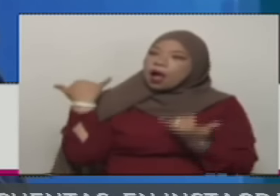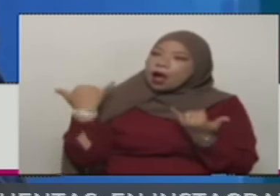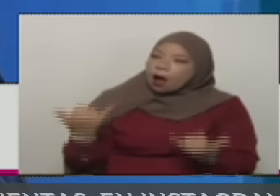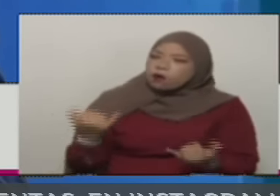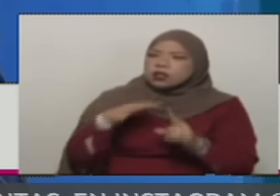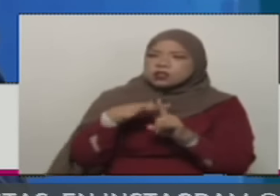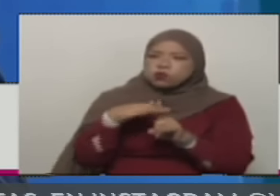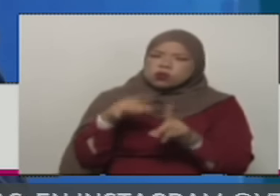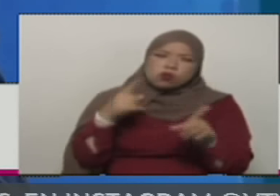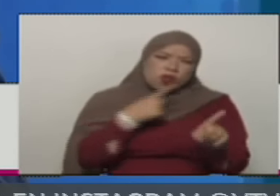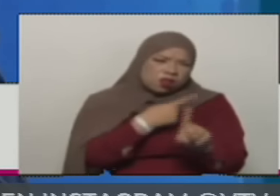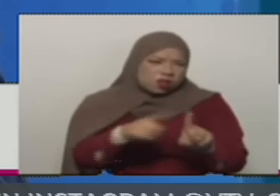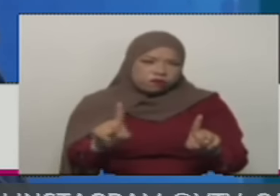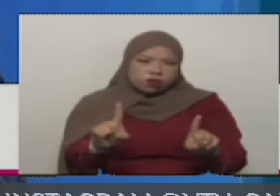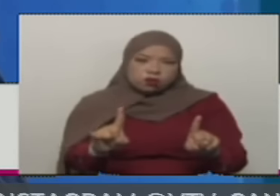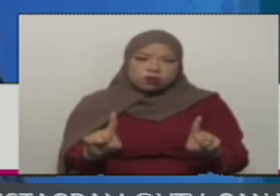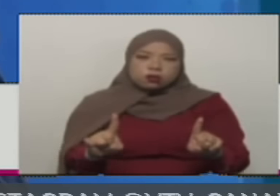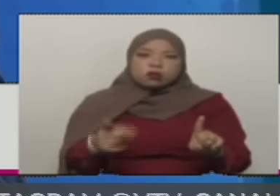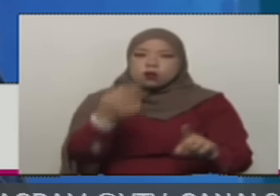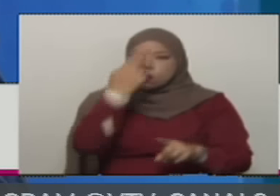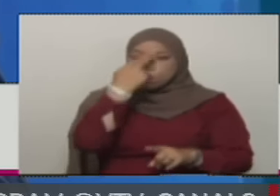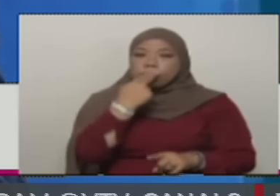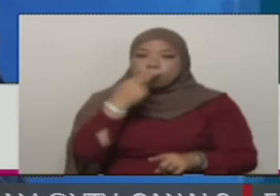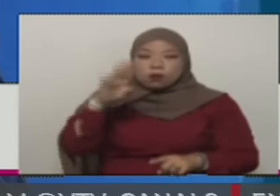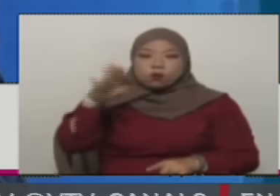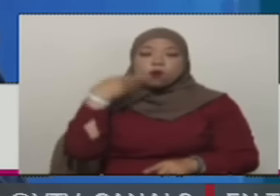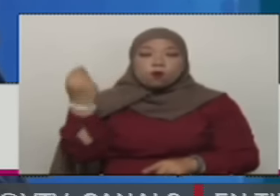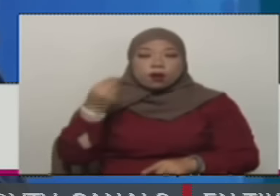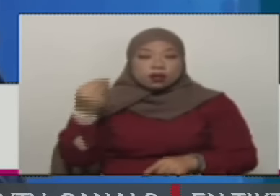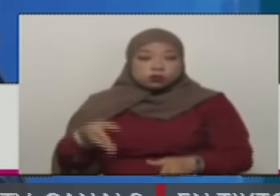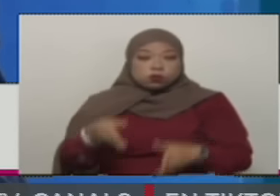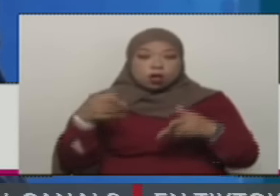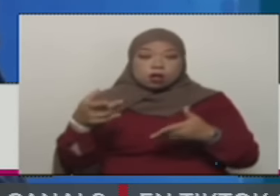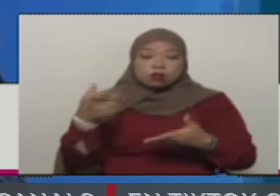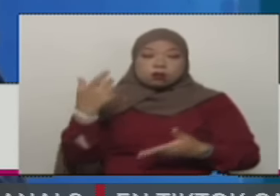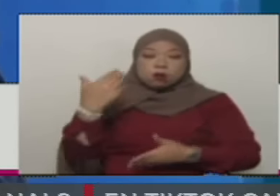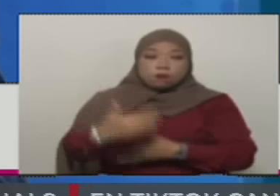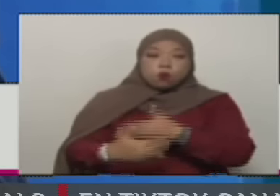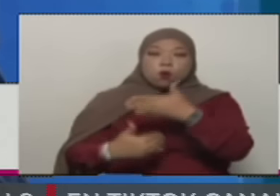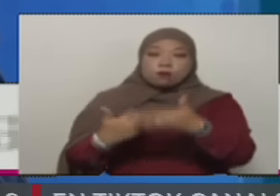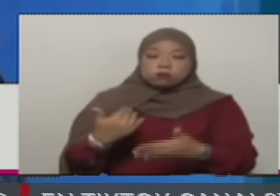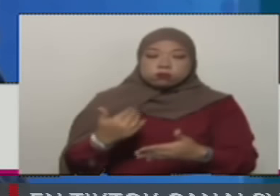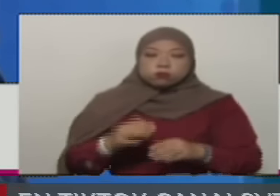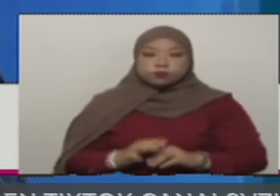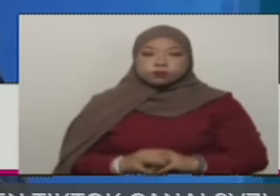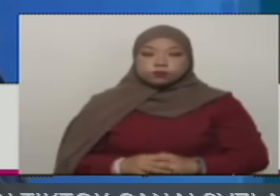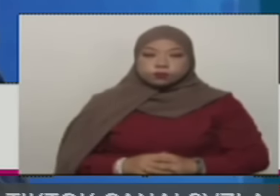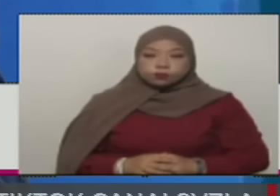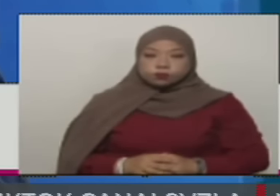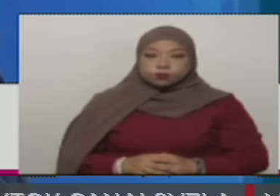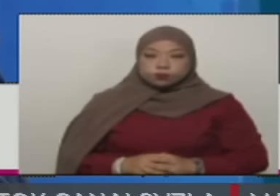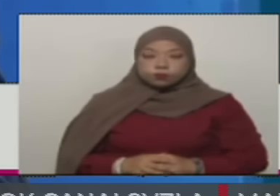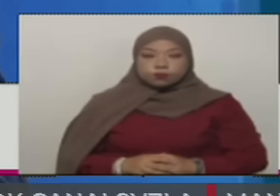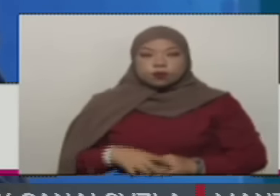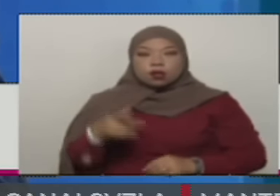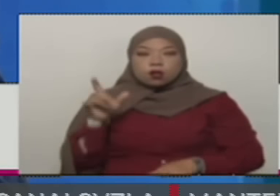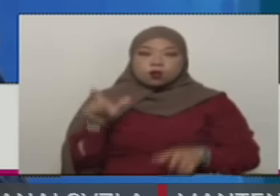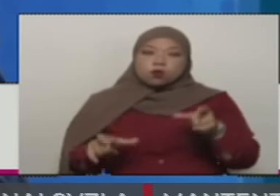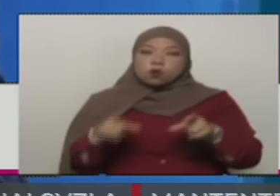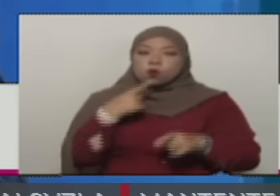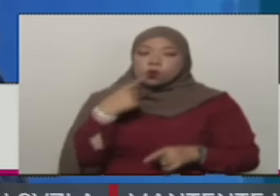ahora las corrientes nazis están ganando las gobernaciones y están avanzando. Y todas las tendencias dicen